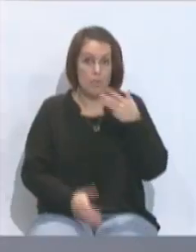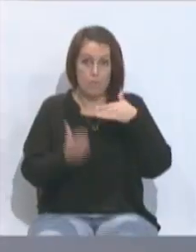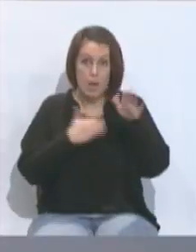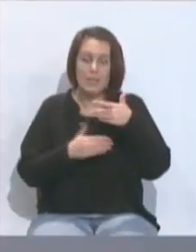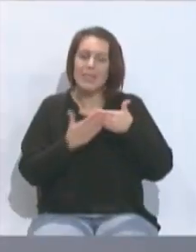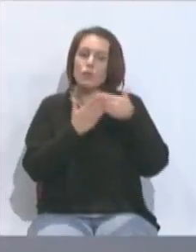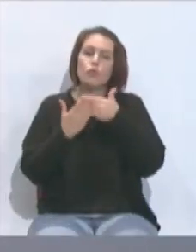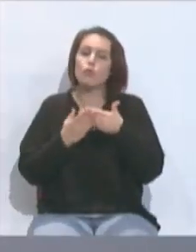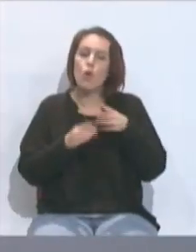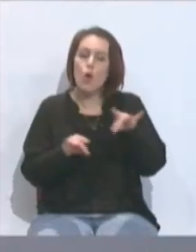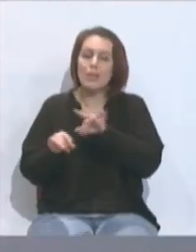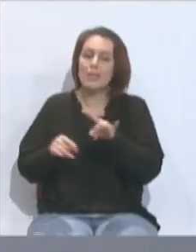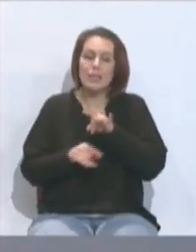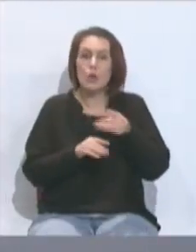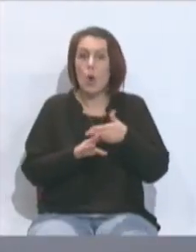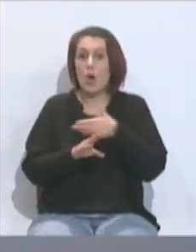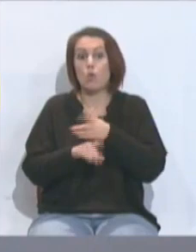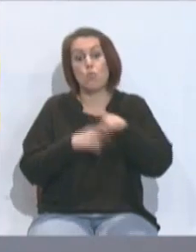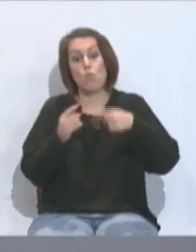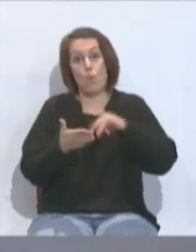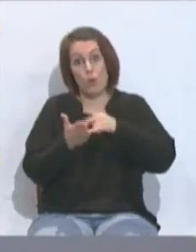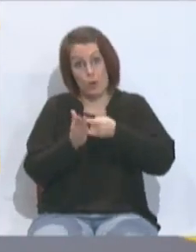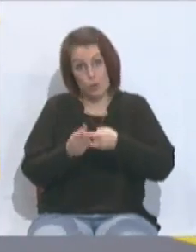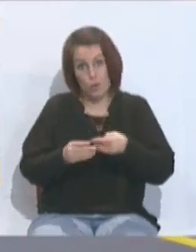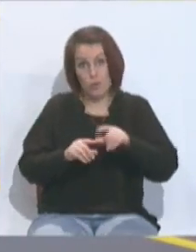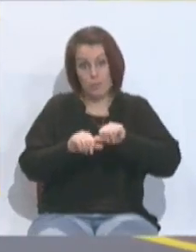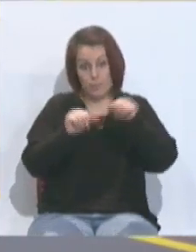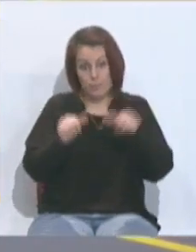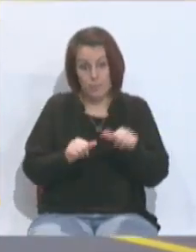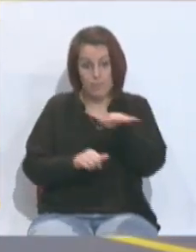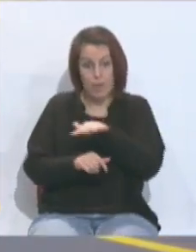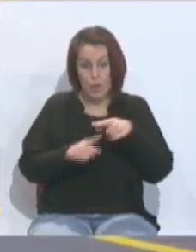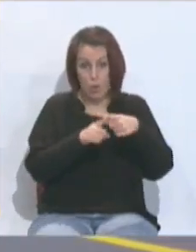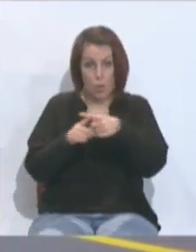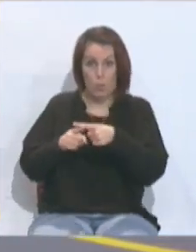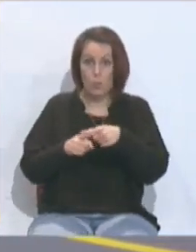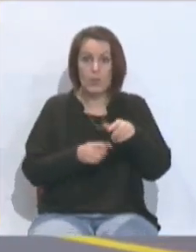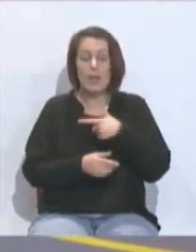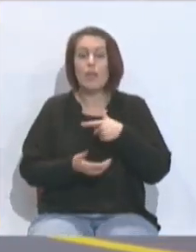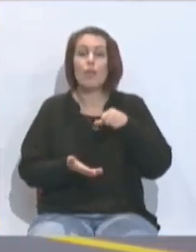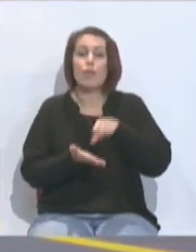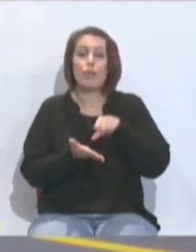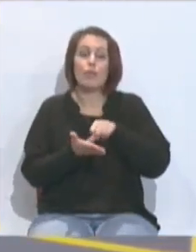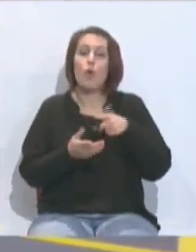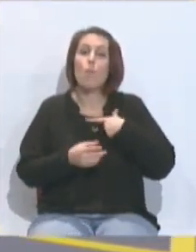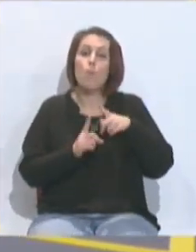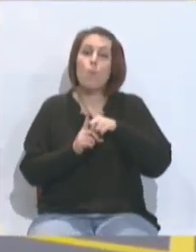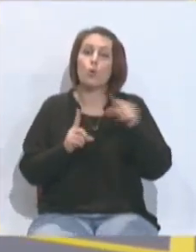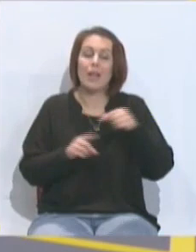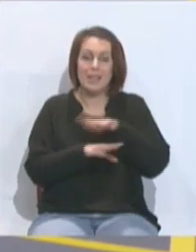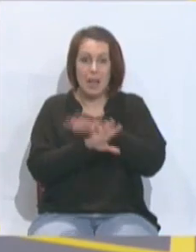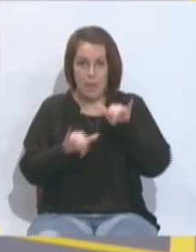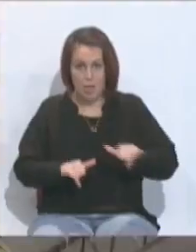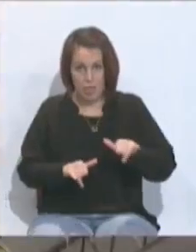el estudio geotécnico previo a la ejecución del proyecto de remodelación de los espacios comunes del complejo deportivo Puntales La Paz.